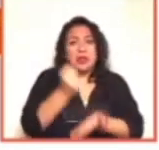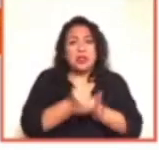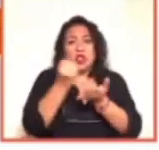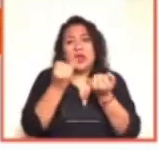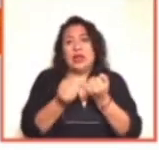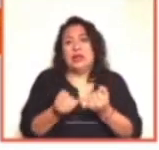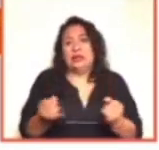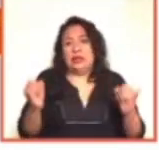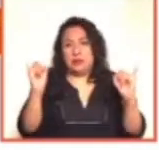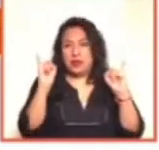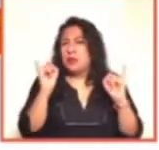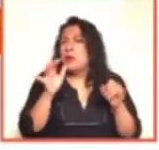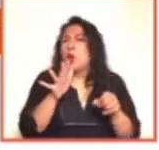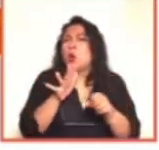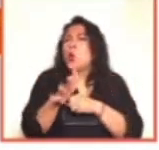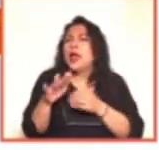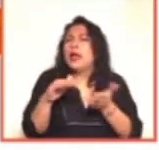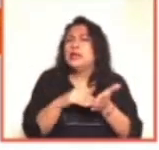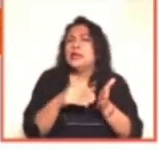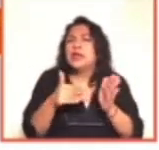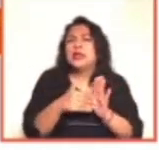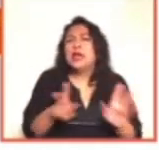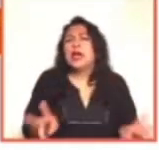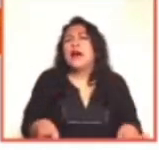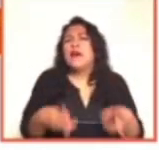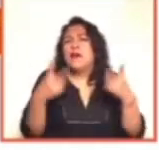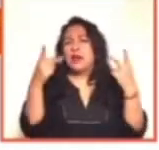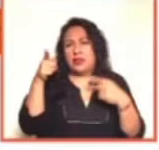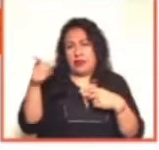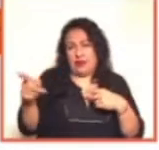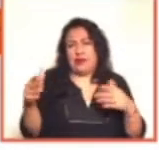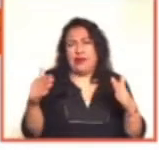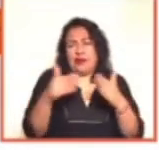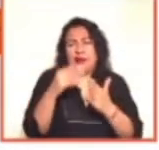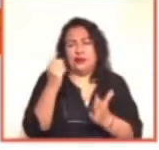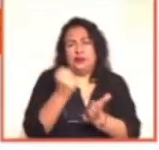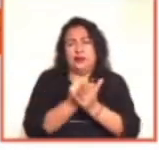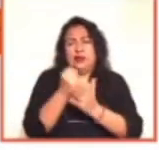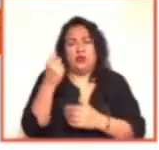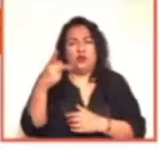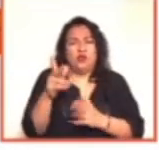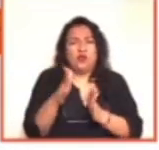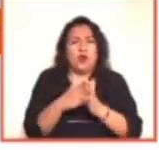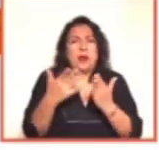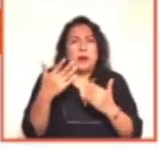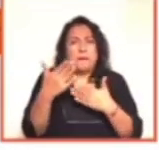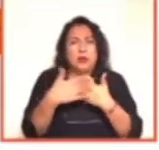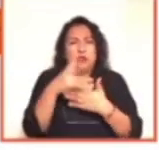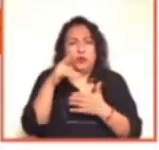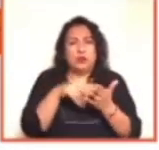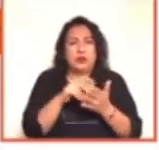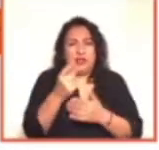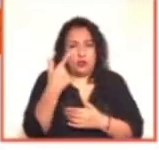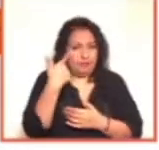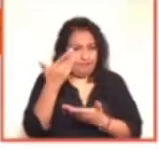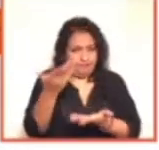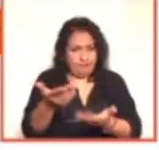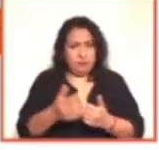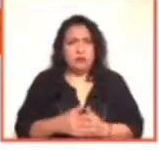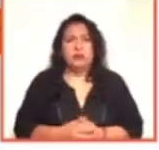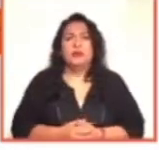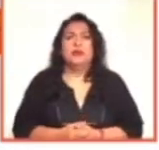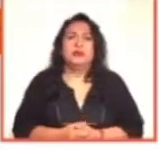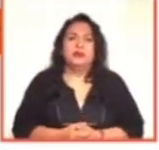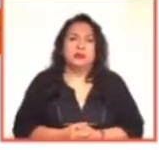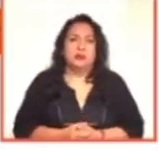independientes. ¿Cuál será la estrategia comercial de manera particular de esta casa, de este sello editorial para el 2021? Vamos a conocerlo.